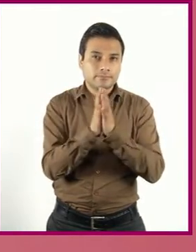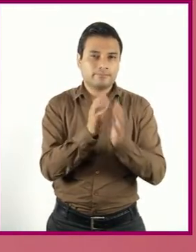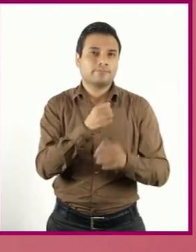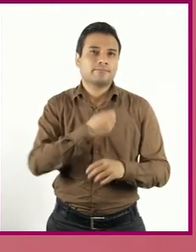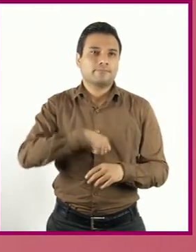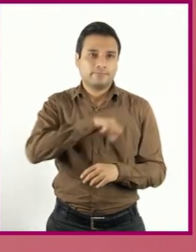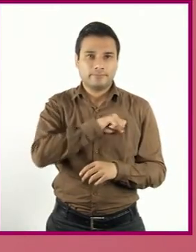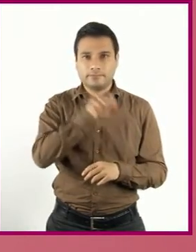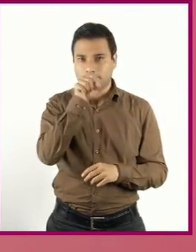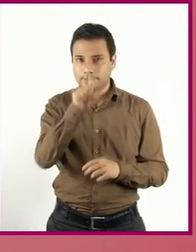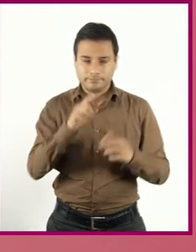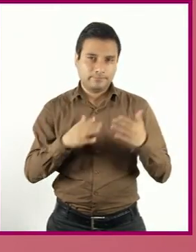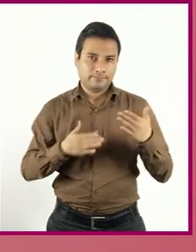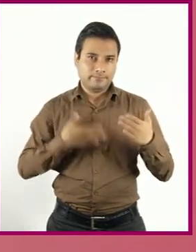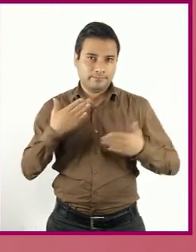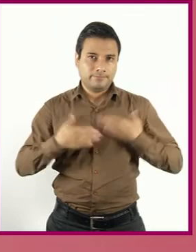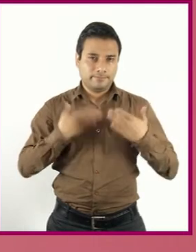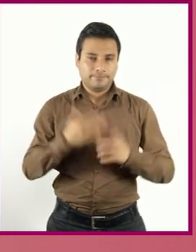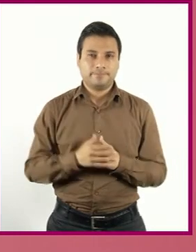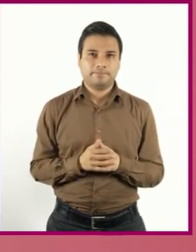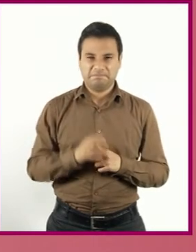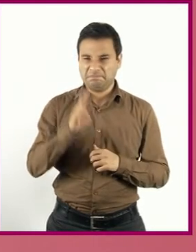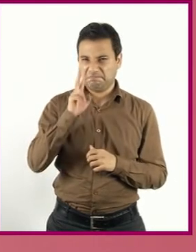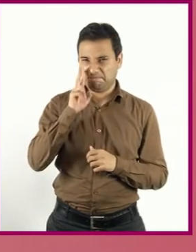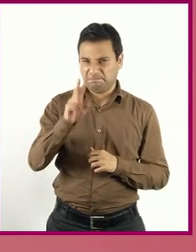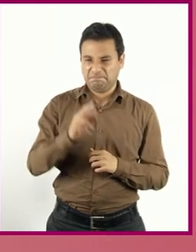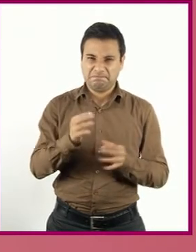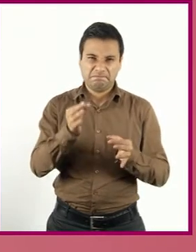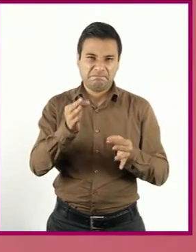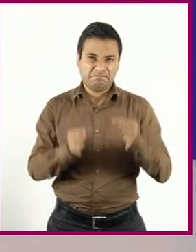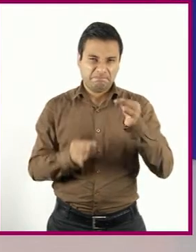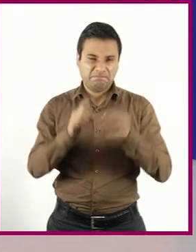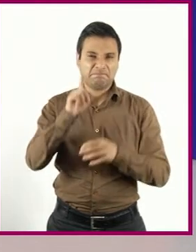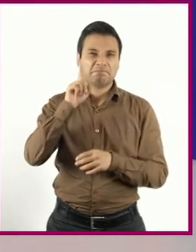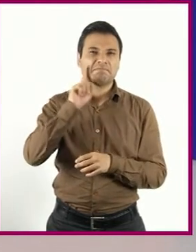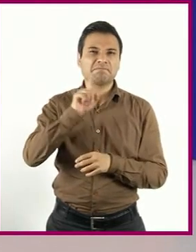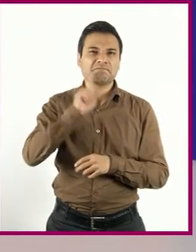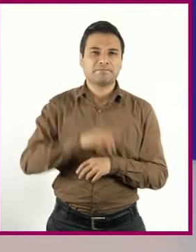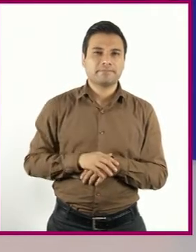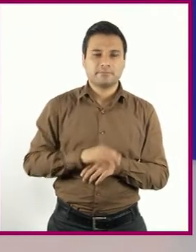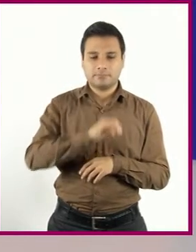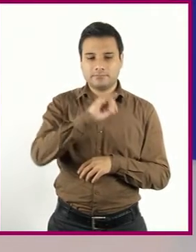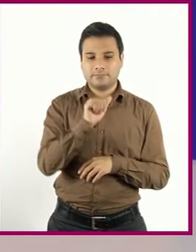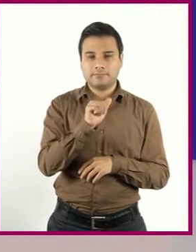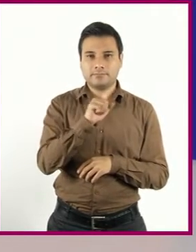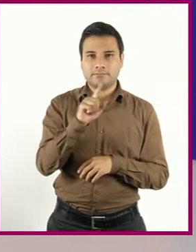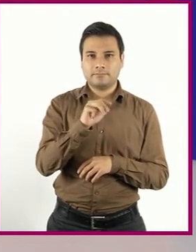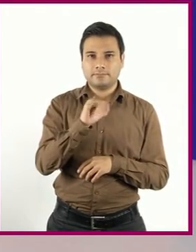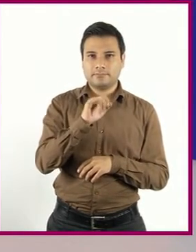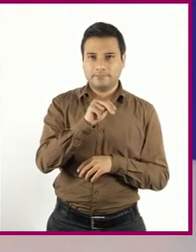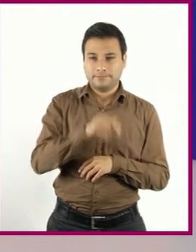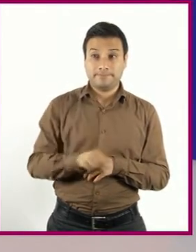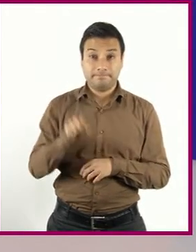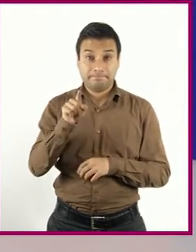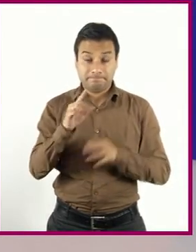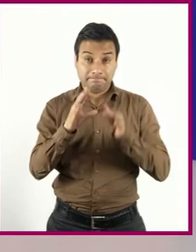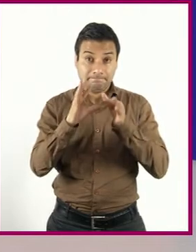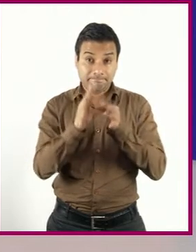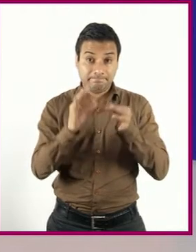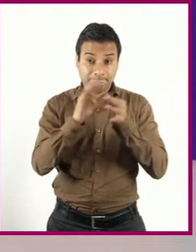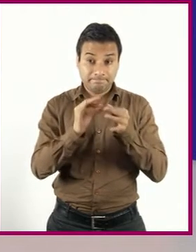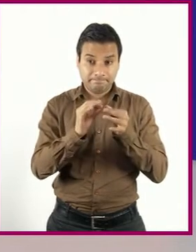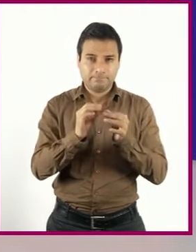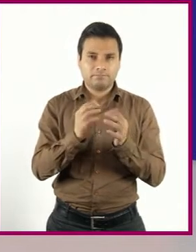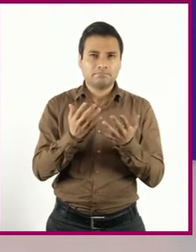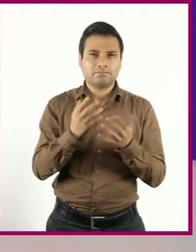divertida convivencia. Los invito a escuchar a la jueza de tiro con arco, Yasmín Villarreal Callero, quien nos va a explicar la importancia